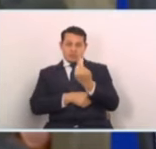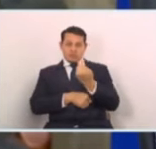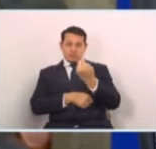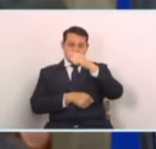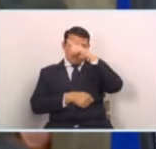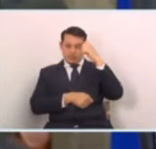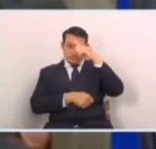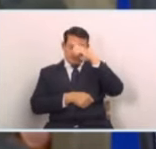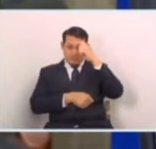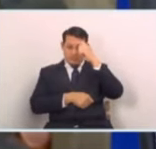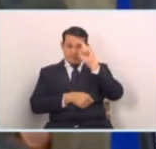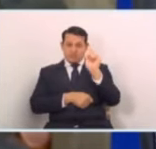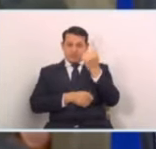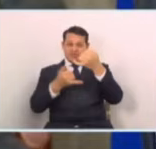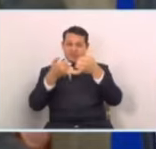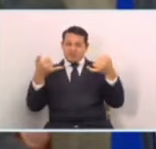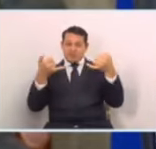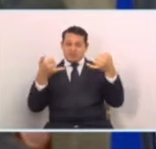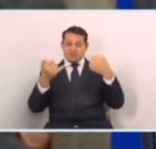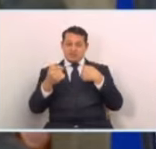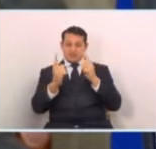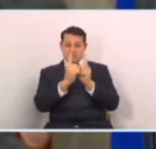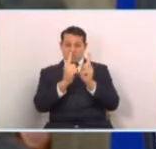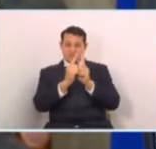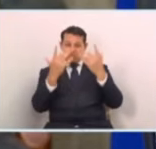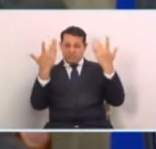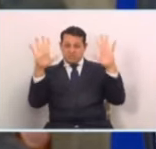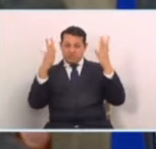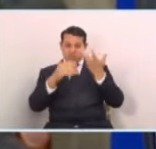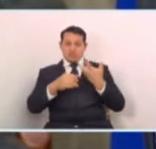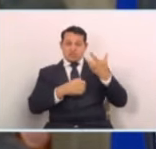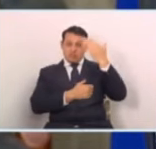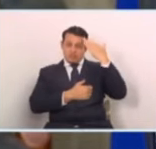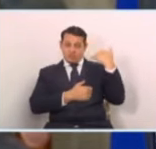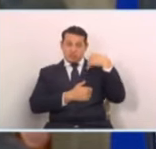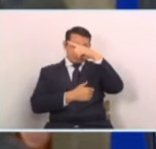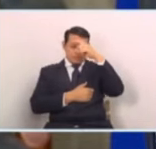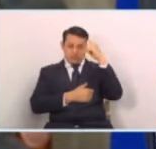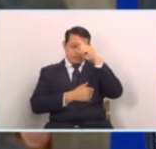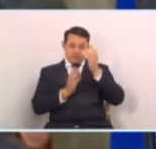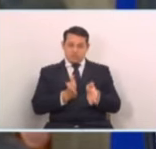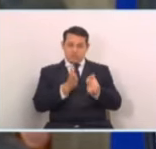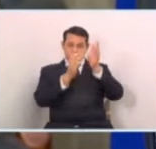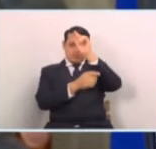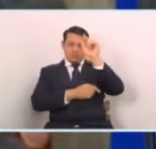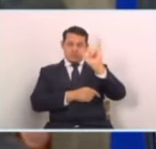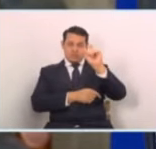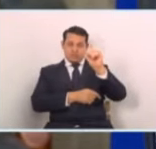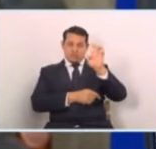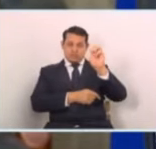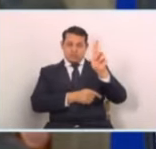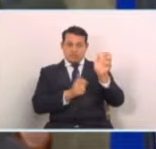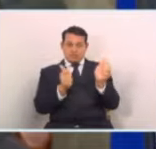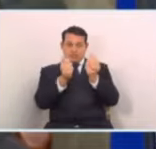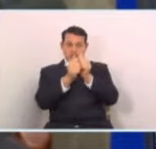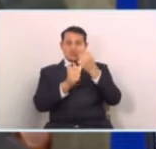personal que ha estado en primera línea, pues también mi reconocimiento a todas las mujeres que trabajan en el ISDEMU, que han estado